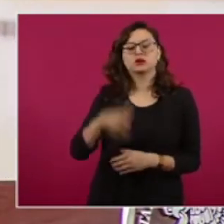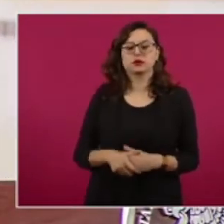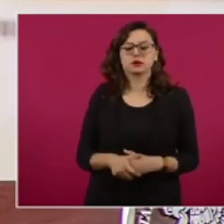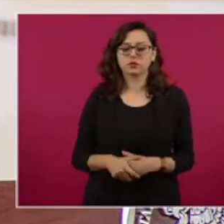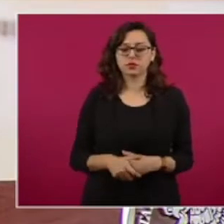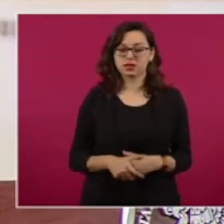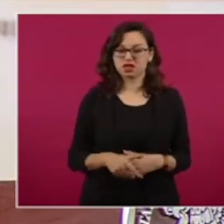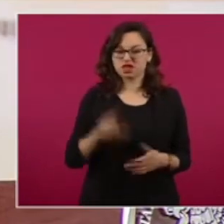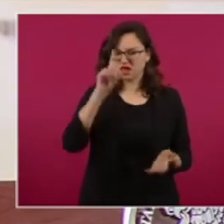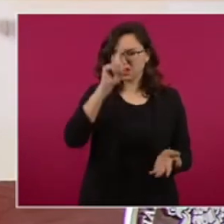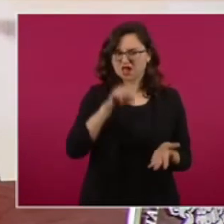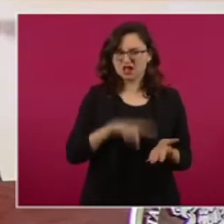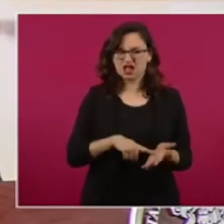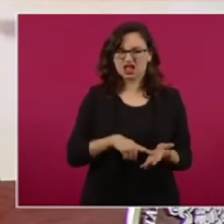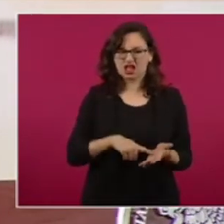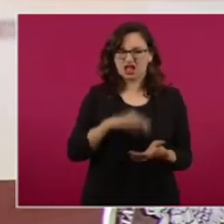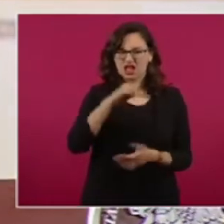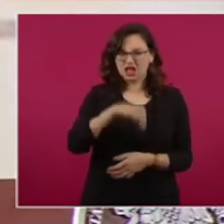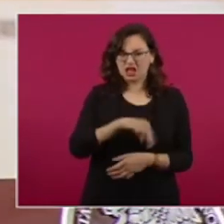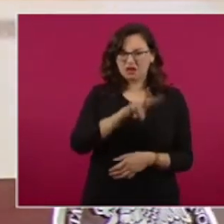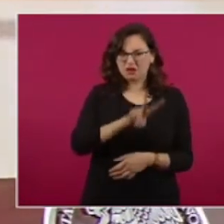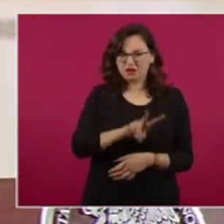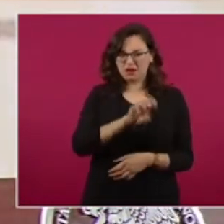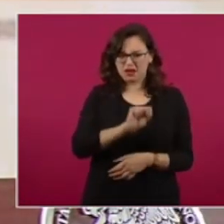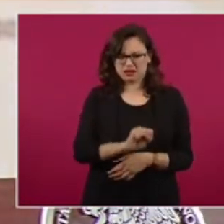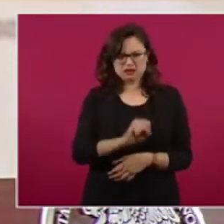Creo que MBS es al.